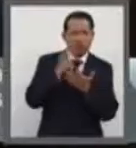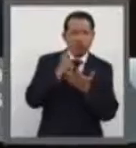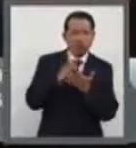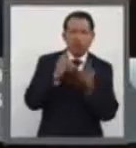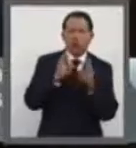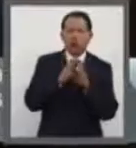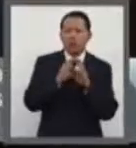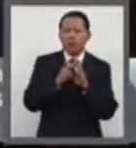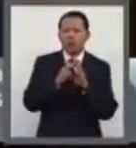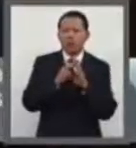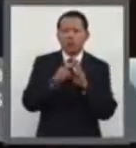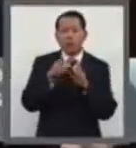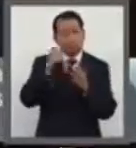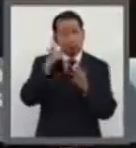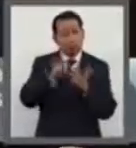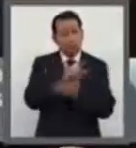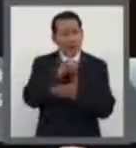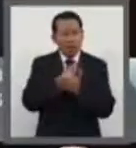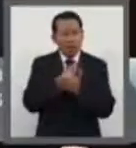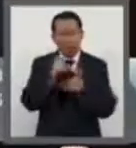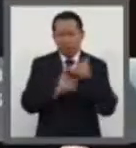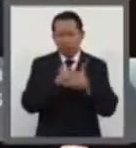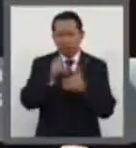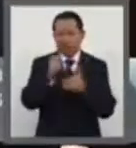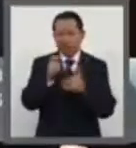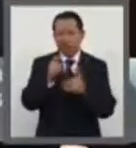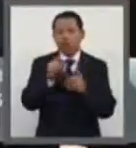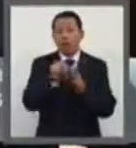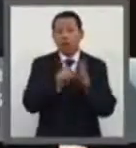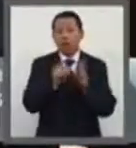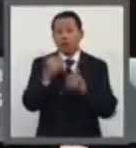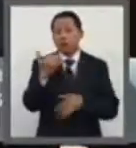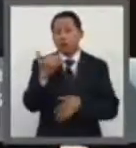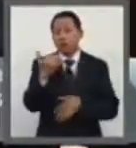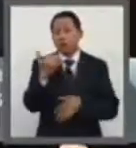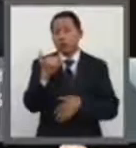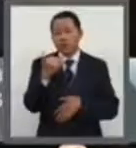los procedimientos legales. El artículo 50